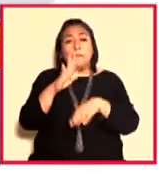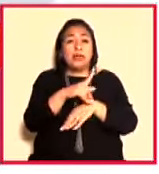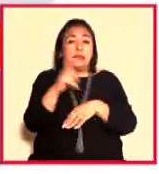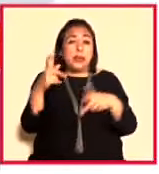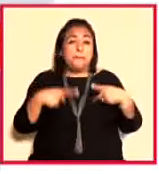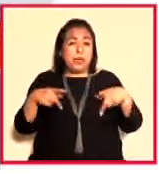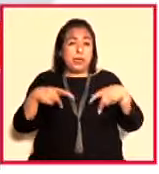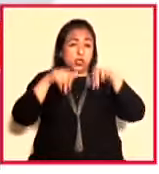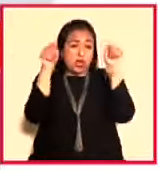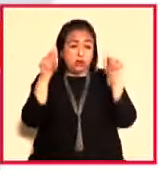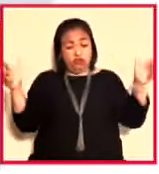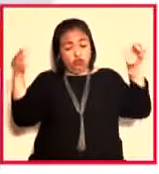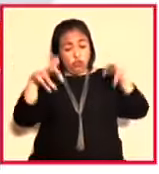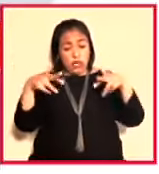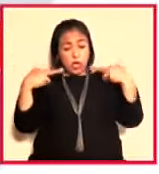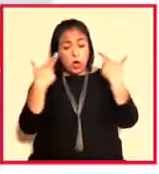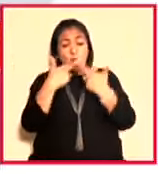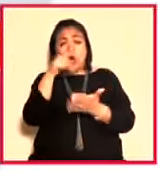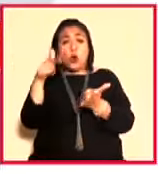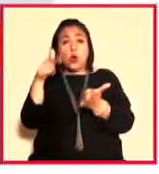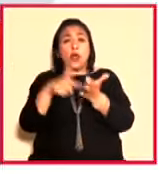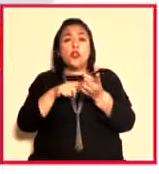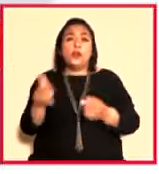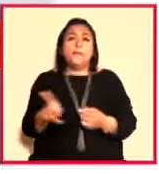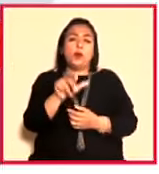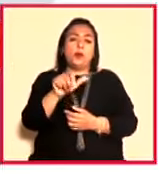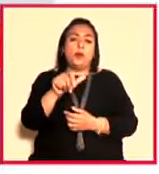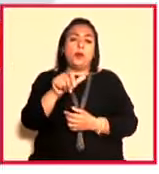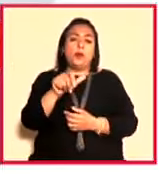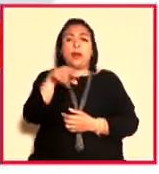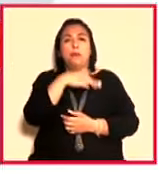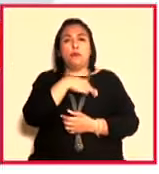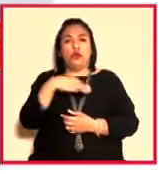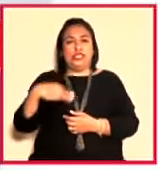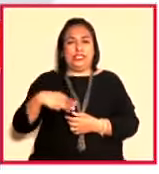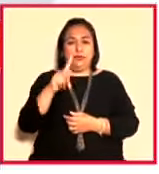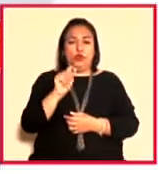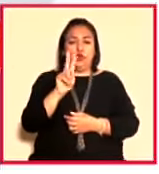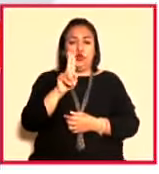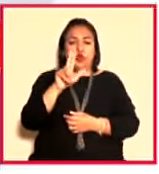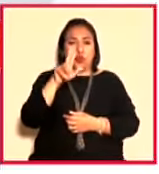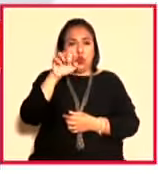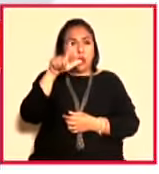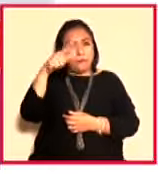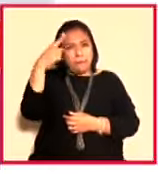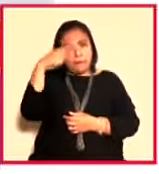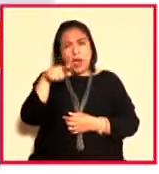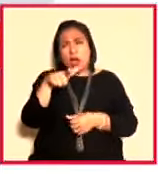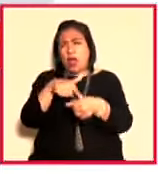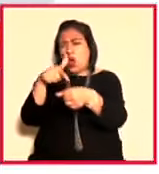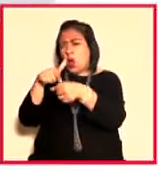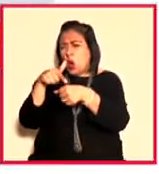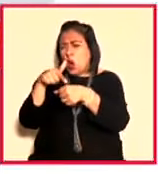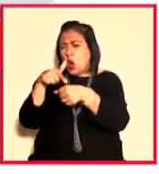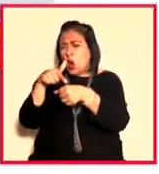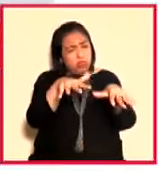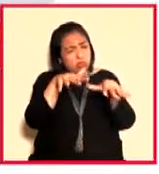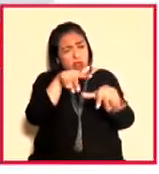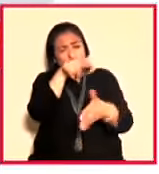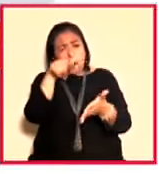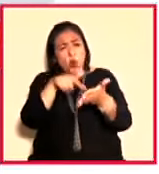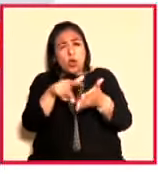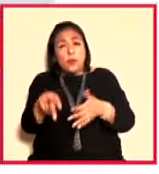se reúnen en el pueblo de Akumal, situado en el municipio de Tulum, para llenar de color cada rincón de esta localidad bajo